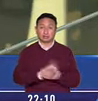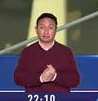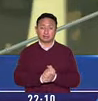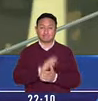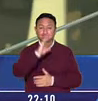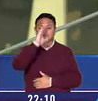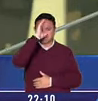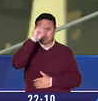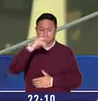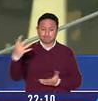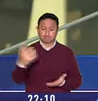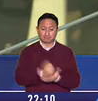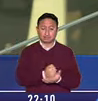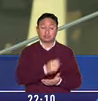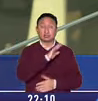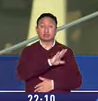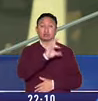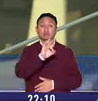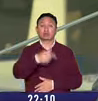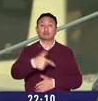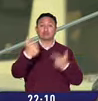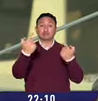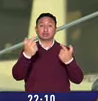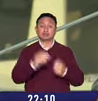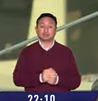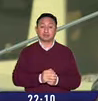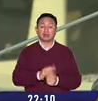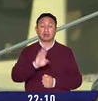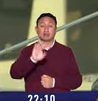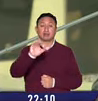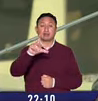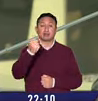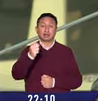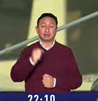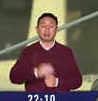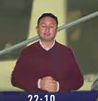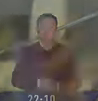policía decomisó 59 armas de fuego y municiones.